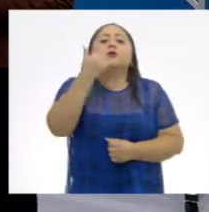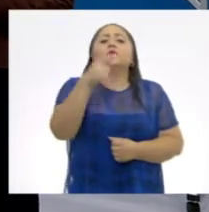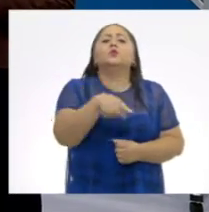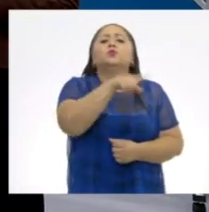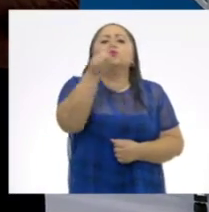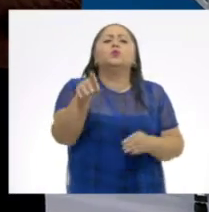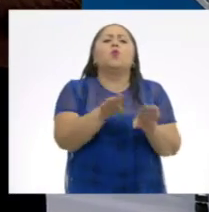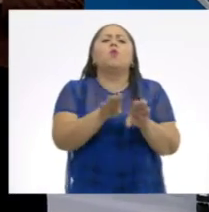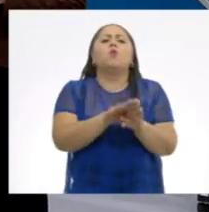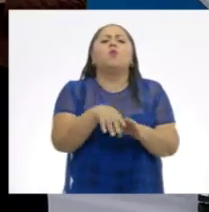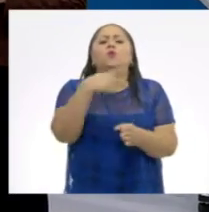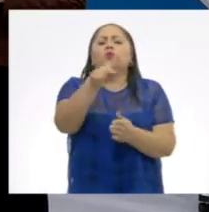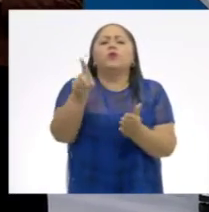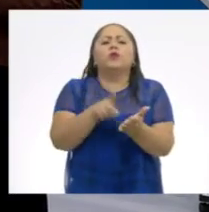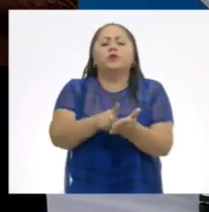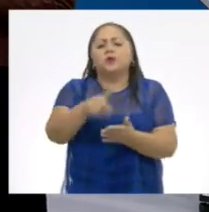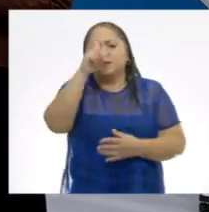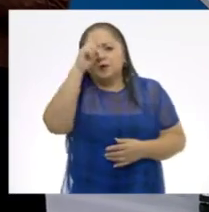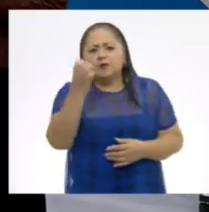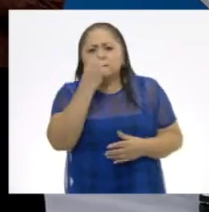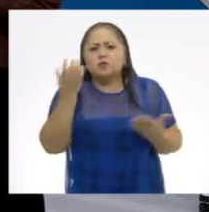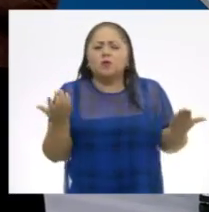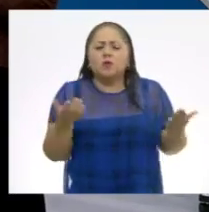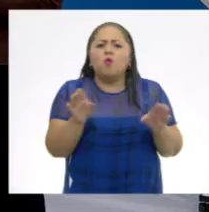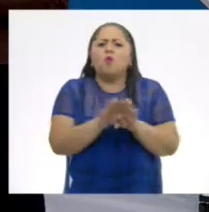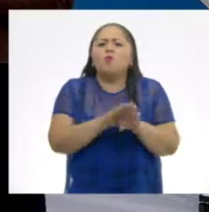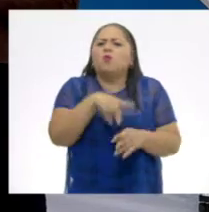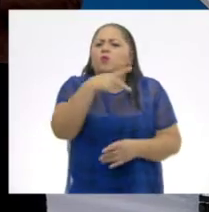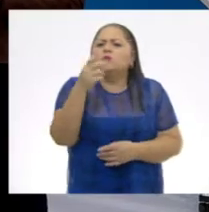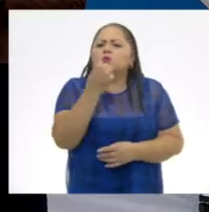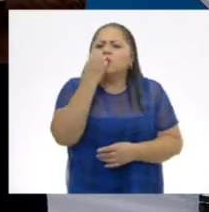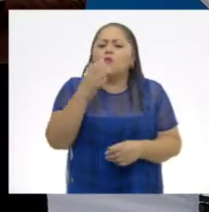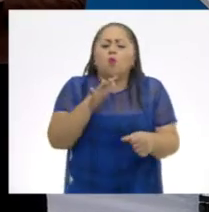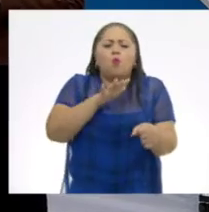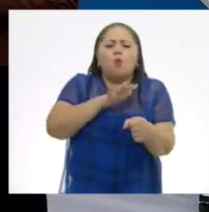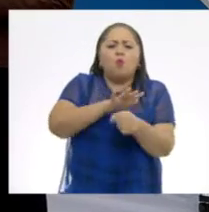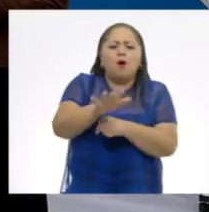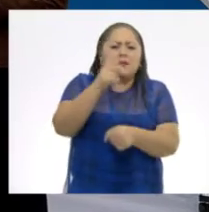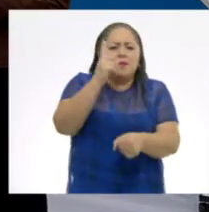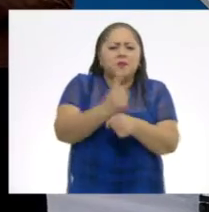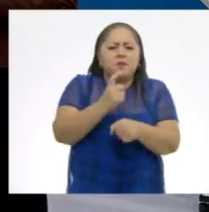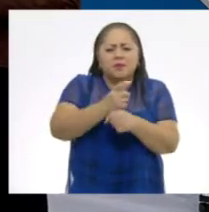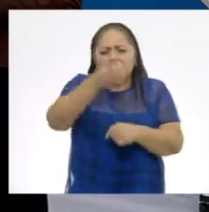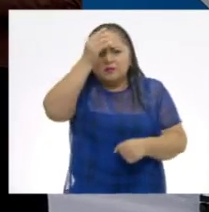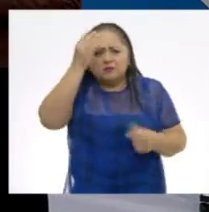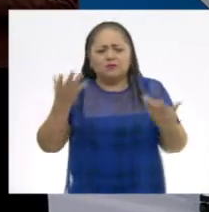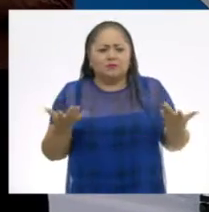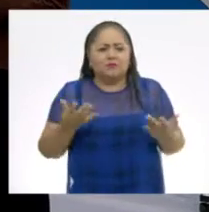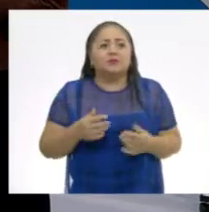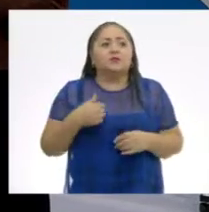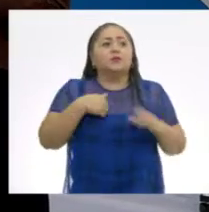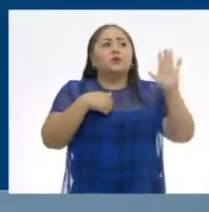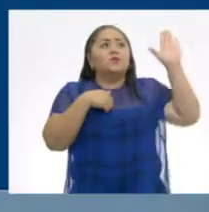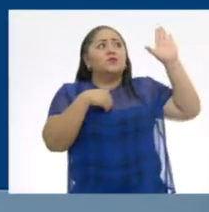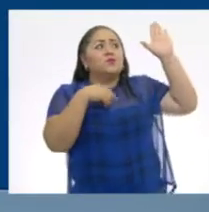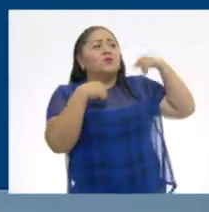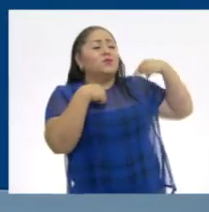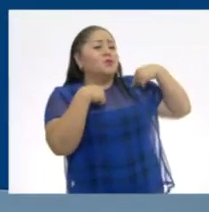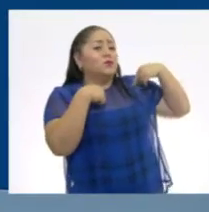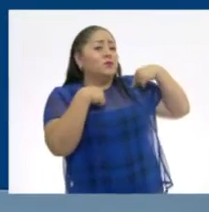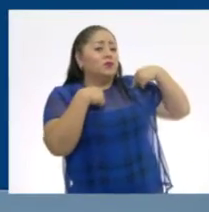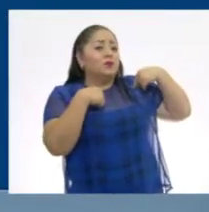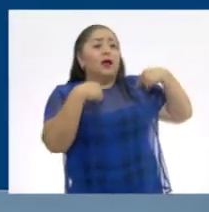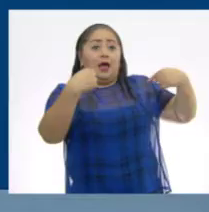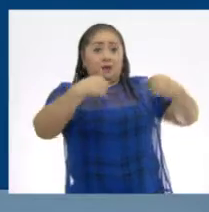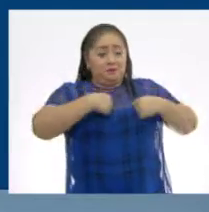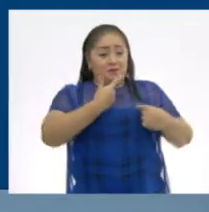ustedes cómo ejercen su derecho a la educación? ¿Cómo es su escuela? ¿Cuáles son sus principales aprendizajes? Yo.